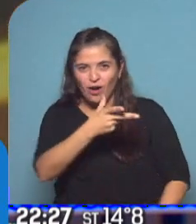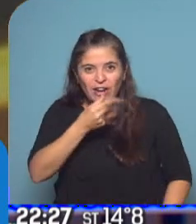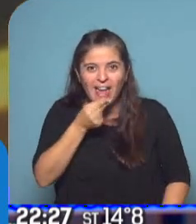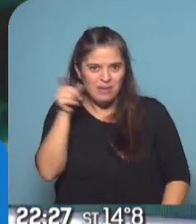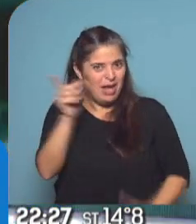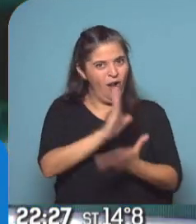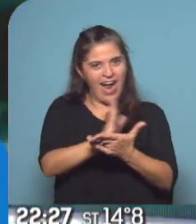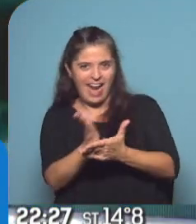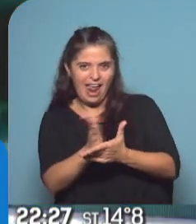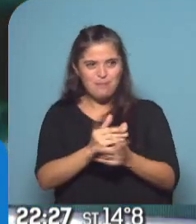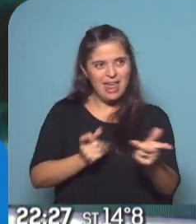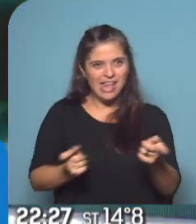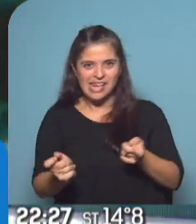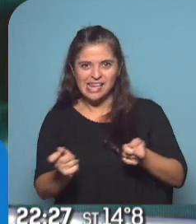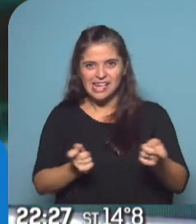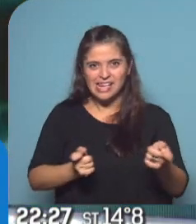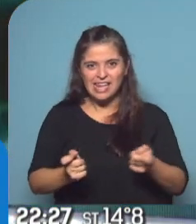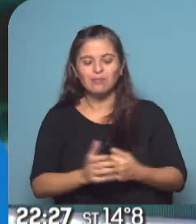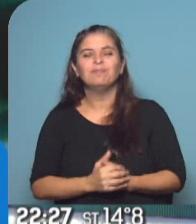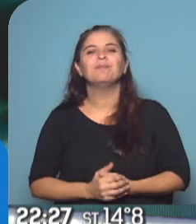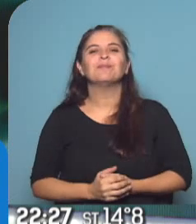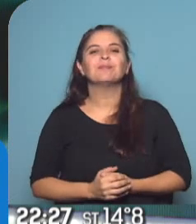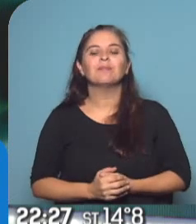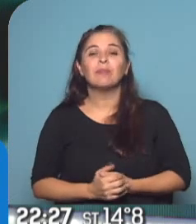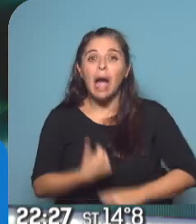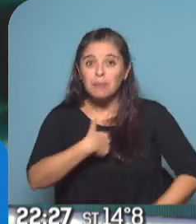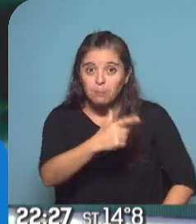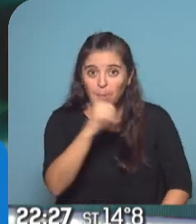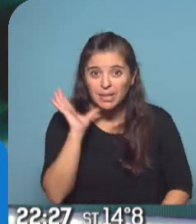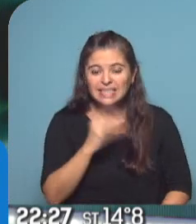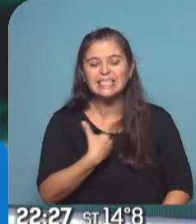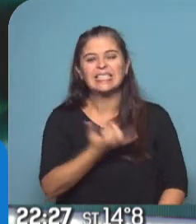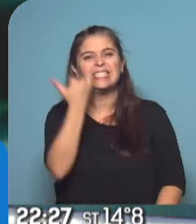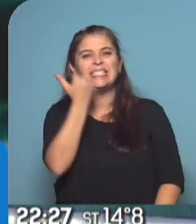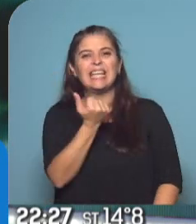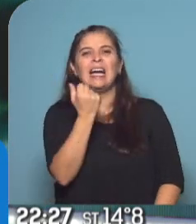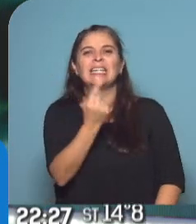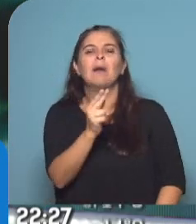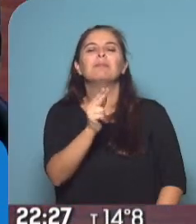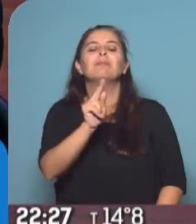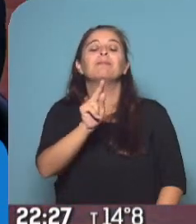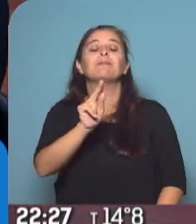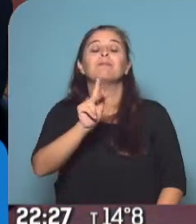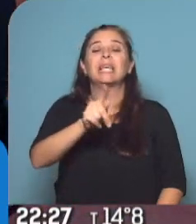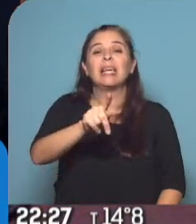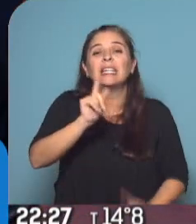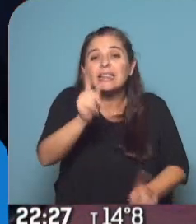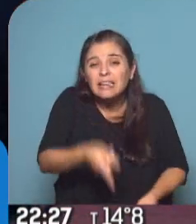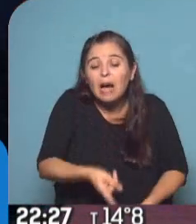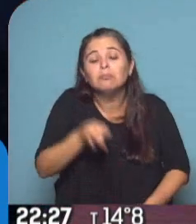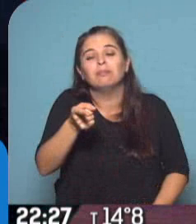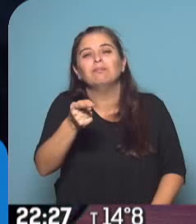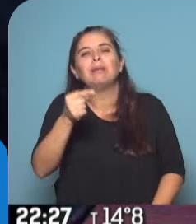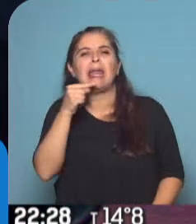por supuesto si a mí me da la impresión de que gran bretaña y alemania ya han dado algunas señales de que no tienen